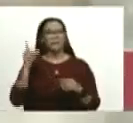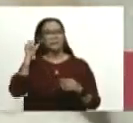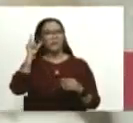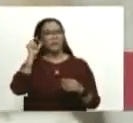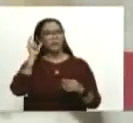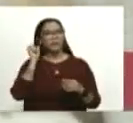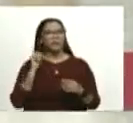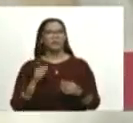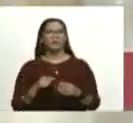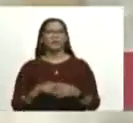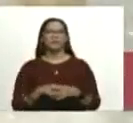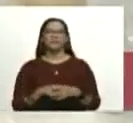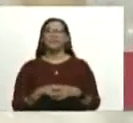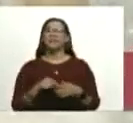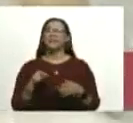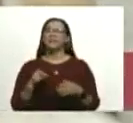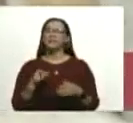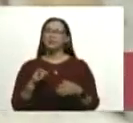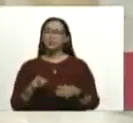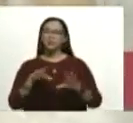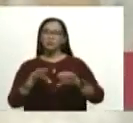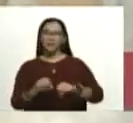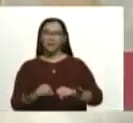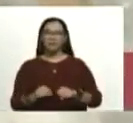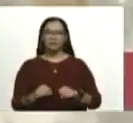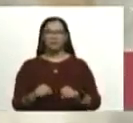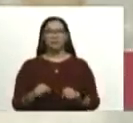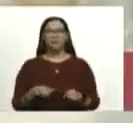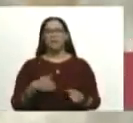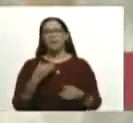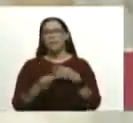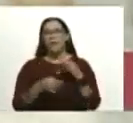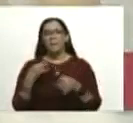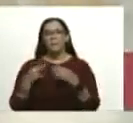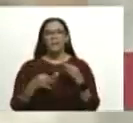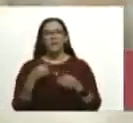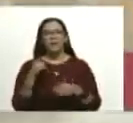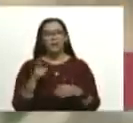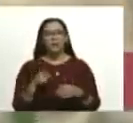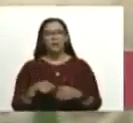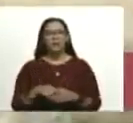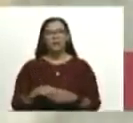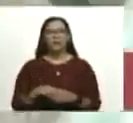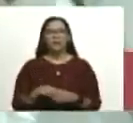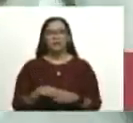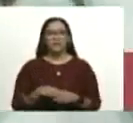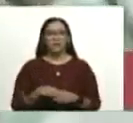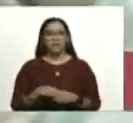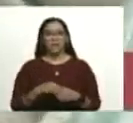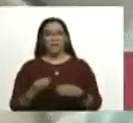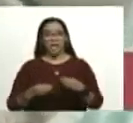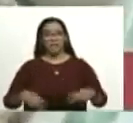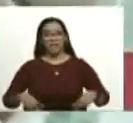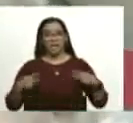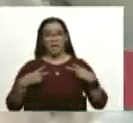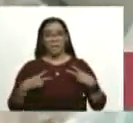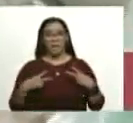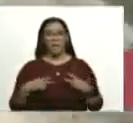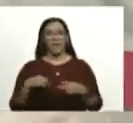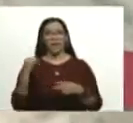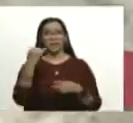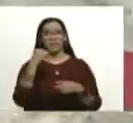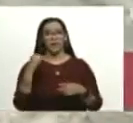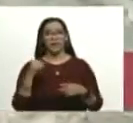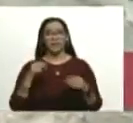producido de sus presas. ¿Qué me puedes contar tú, que haces vida acá en el zoológico, de